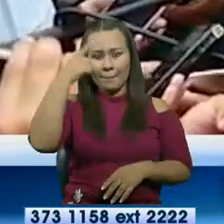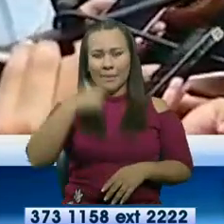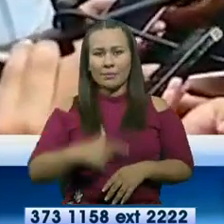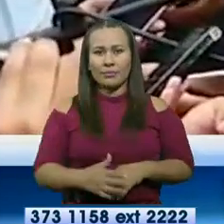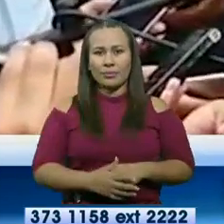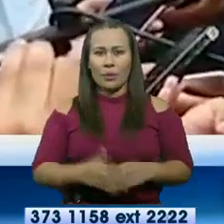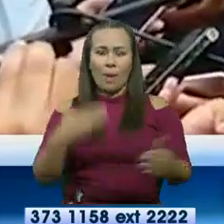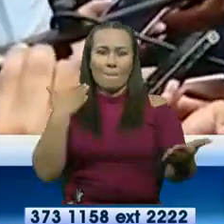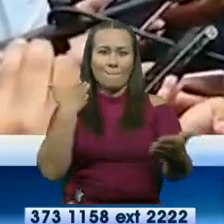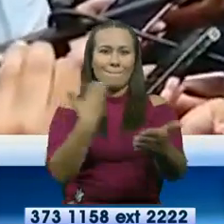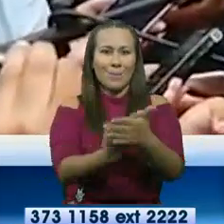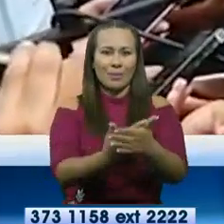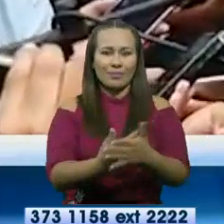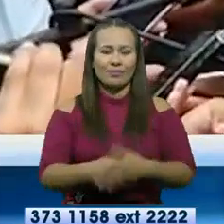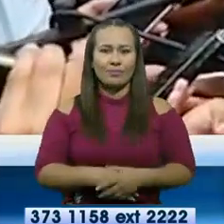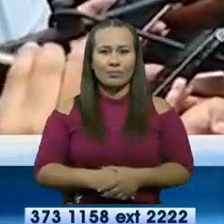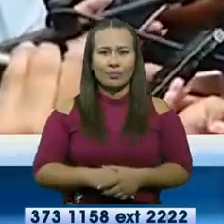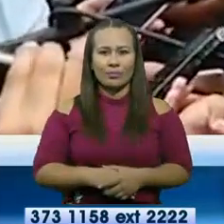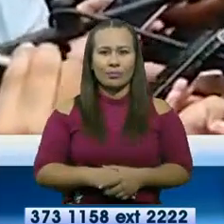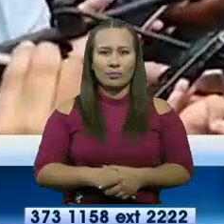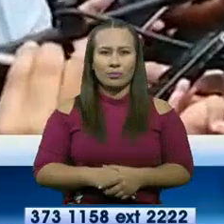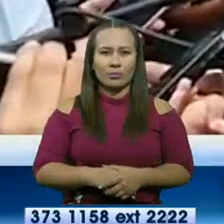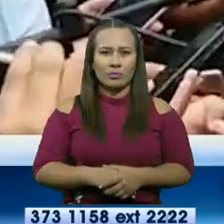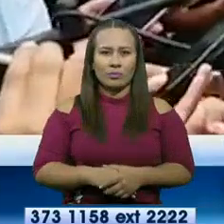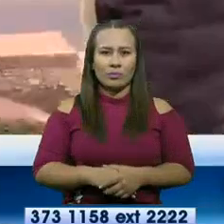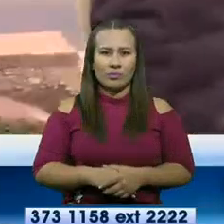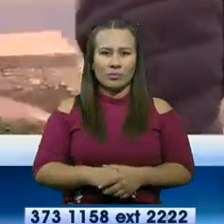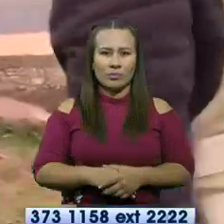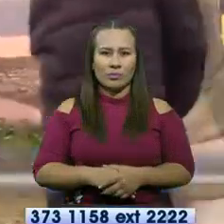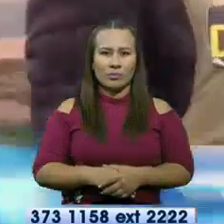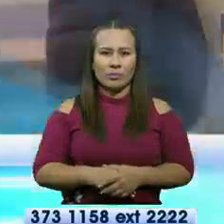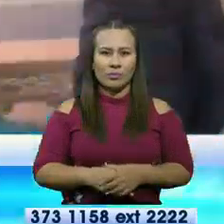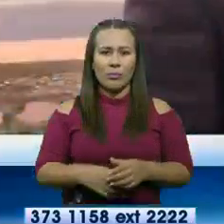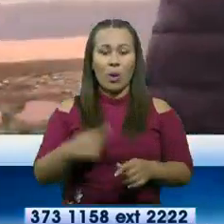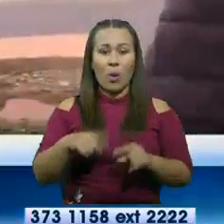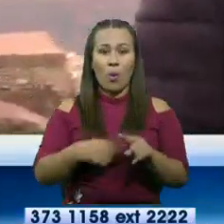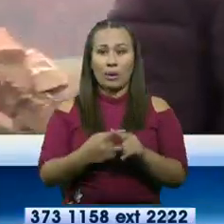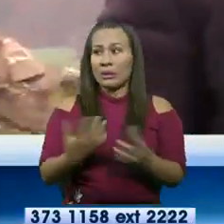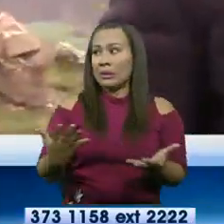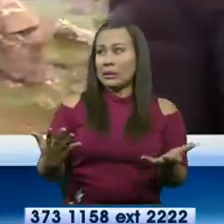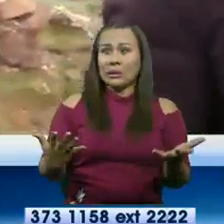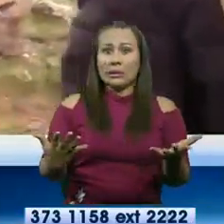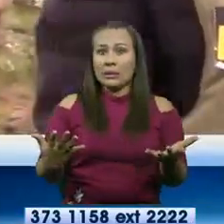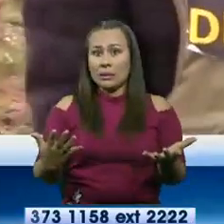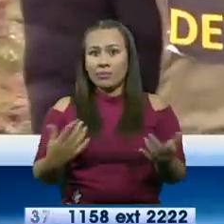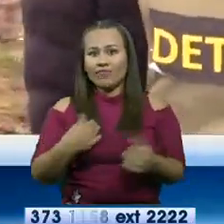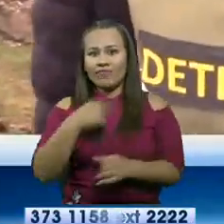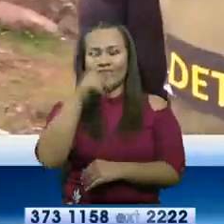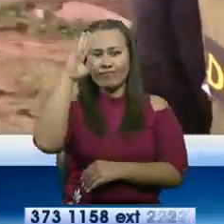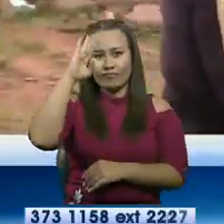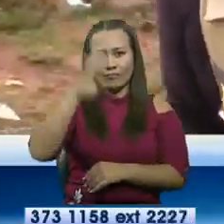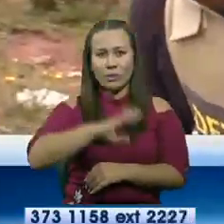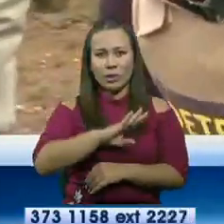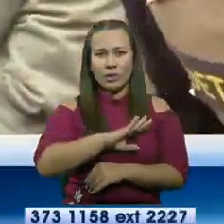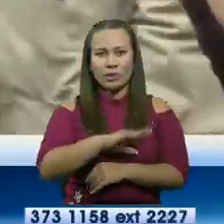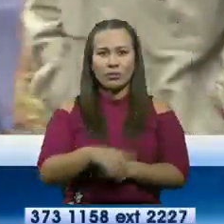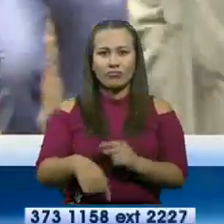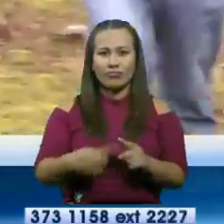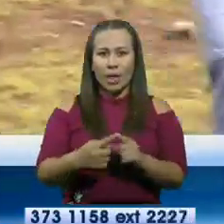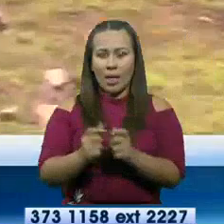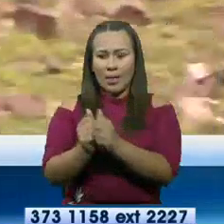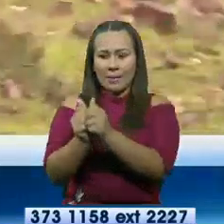chocó con un resorte e igualmente impactó sobre ella. Cuando se han visto acorralados con la presencia policial, con algunos